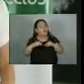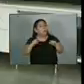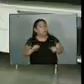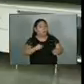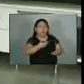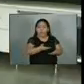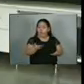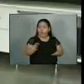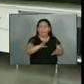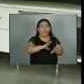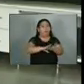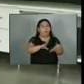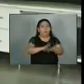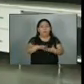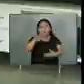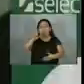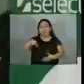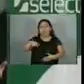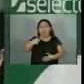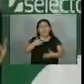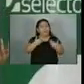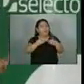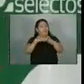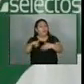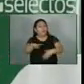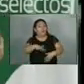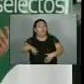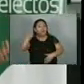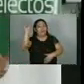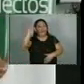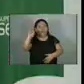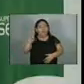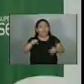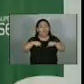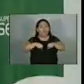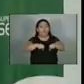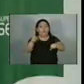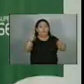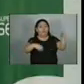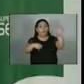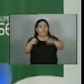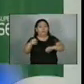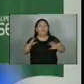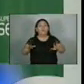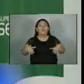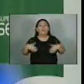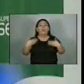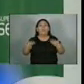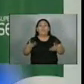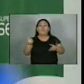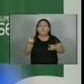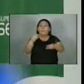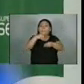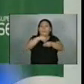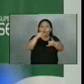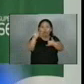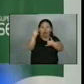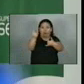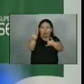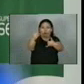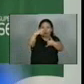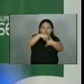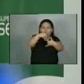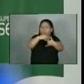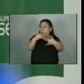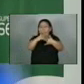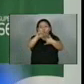pagar las compras del supermercado en todos los Super Selectos del país. Esta es una nueva billetera digital que estamos presentando